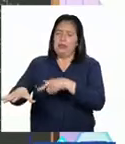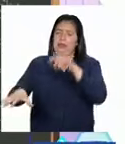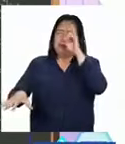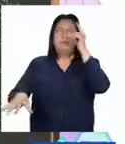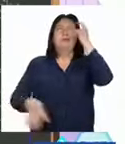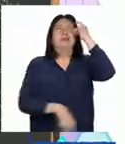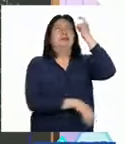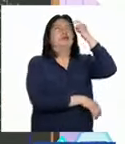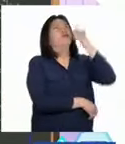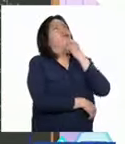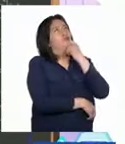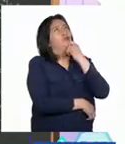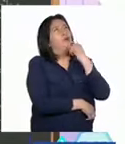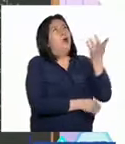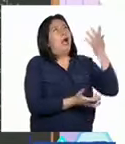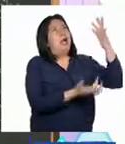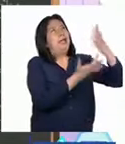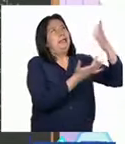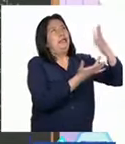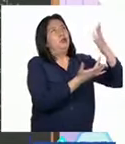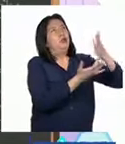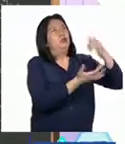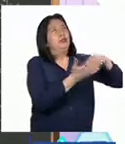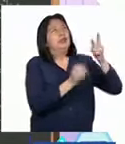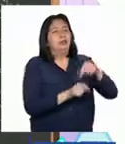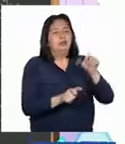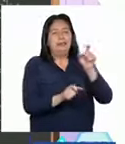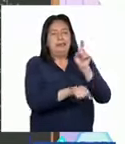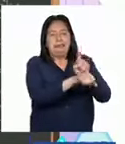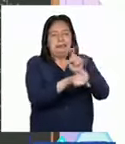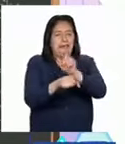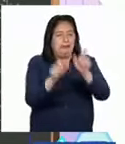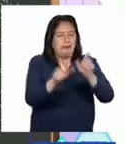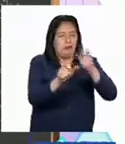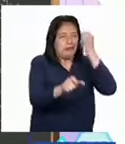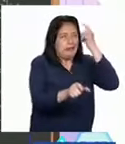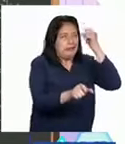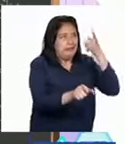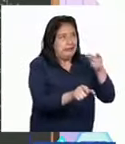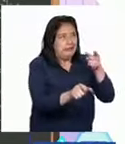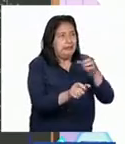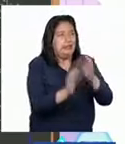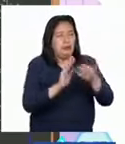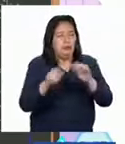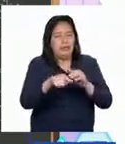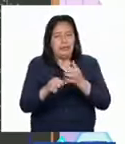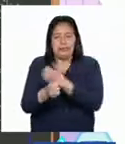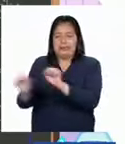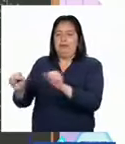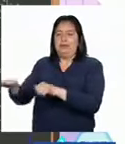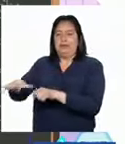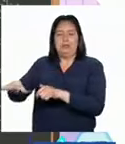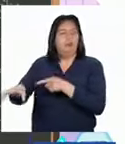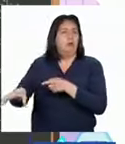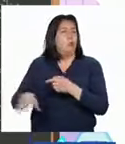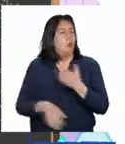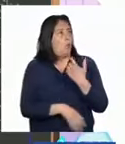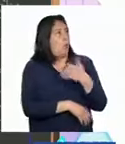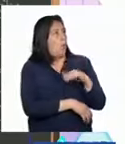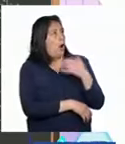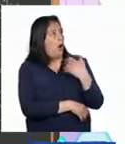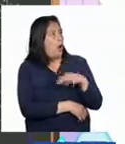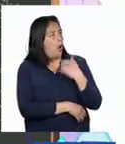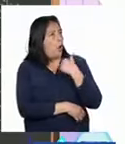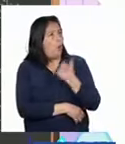en un proyecto donde el uso de la tecnología y la concientización de toda la comunidad salvarían el humedal. ¡Wow!